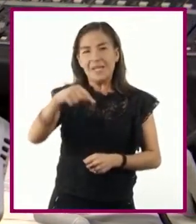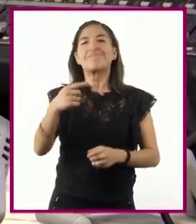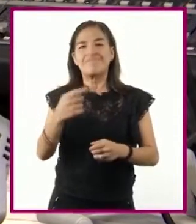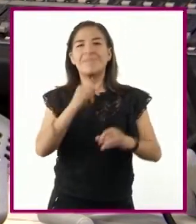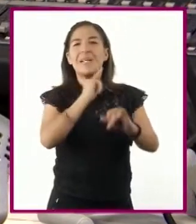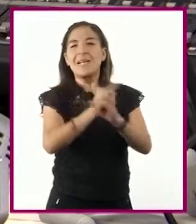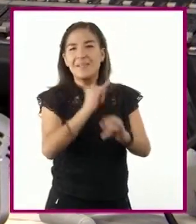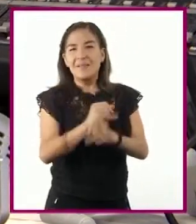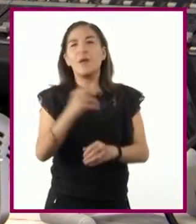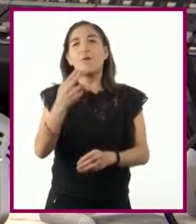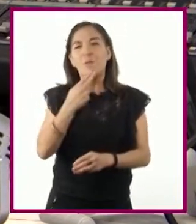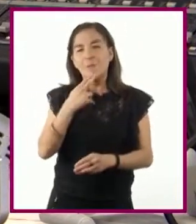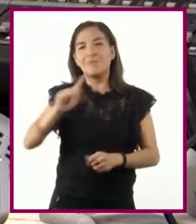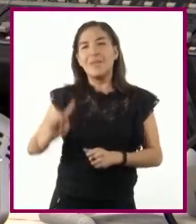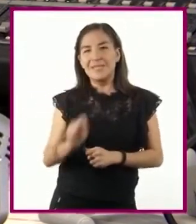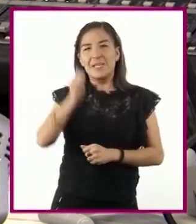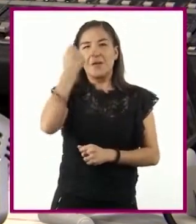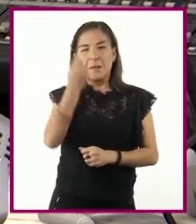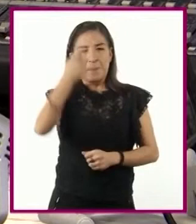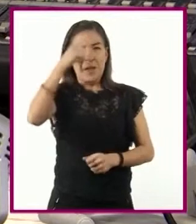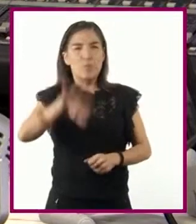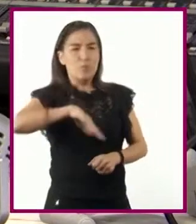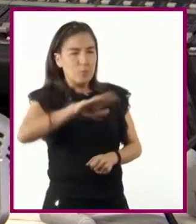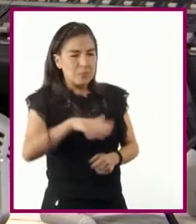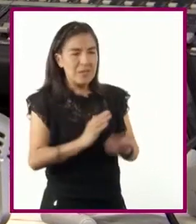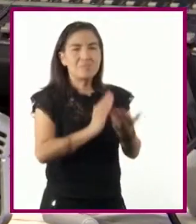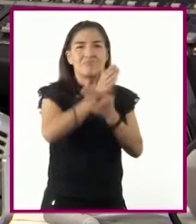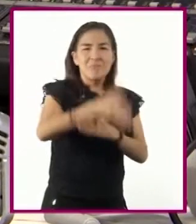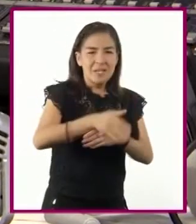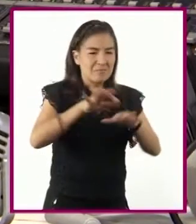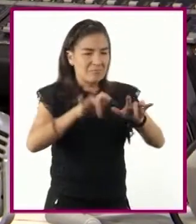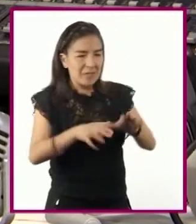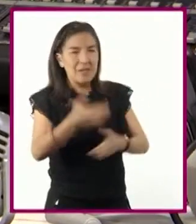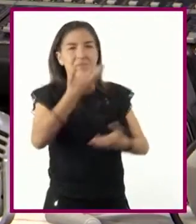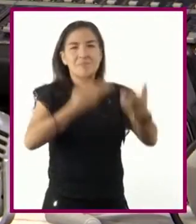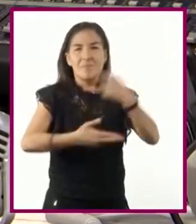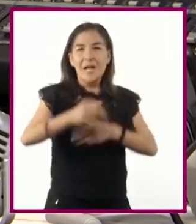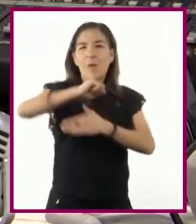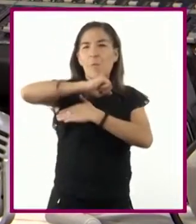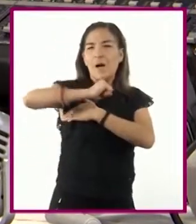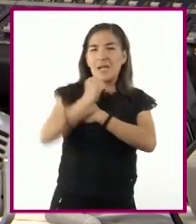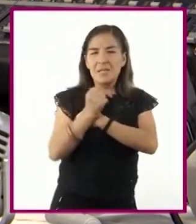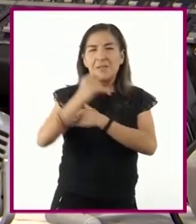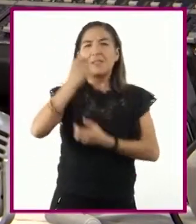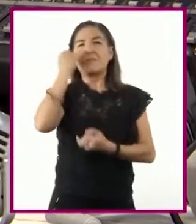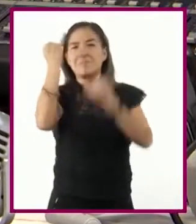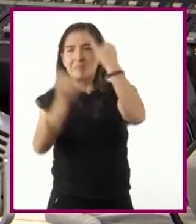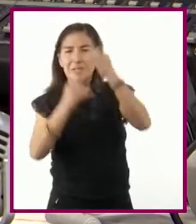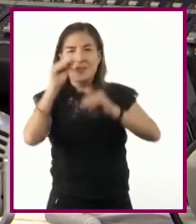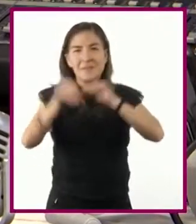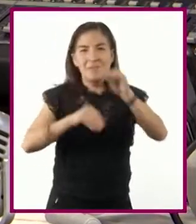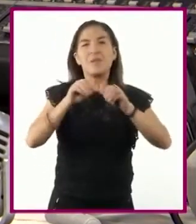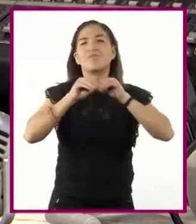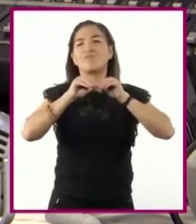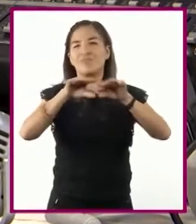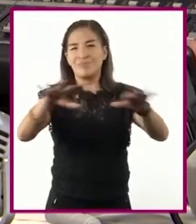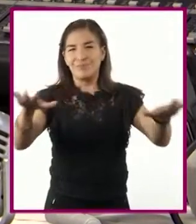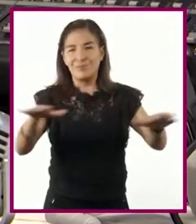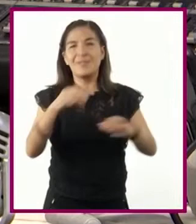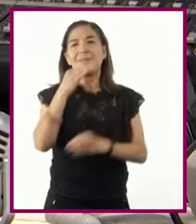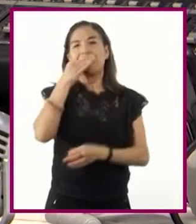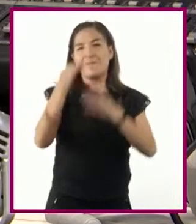que permiten acceder, buscar, recuperar, almacenar, crear y difundir